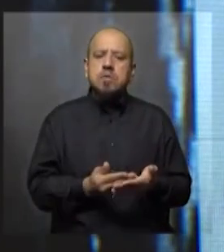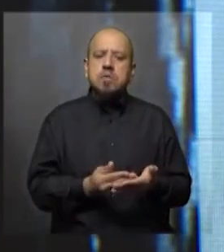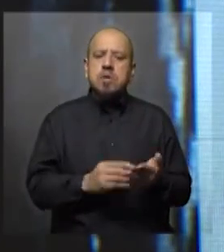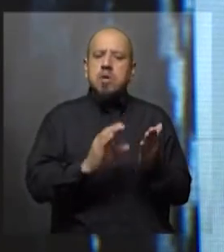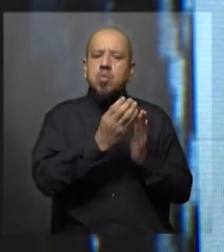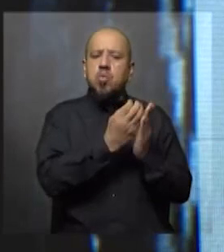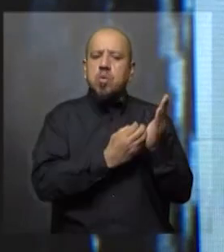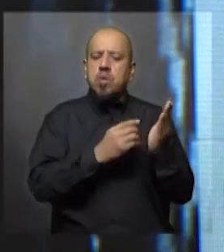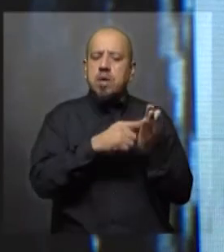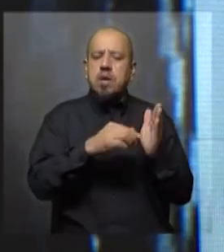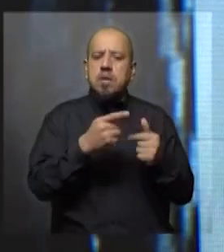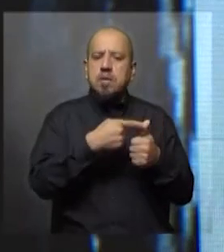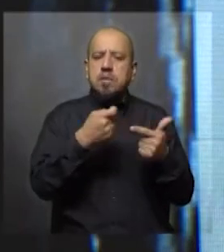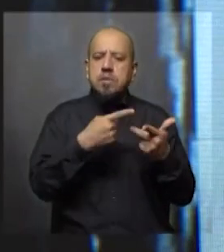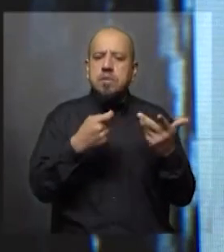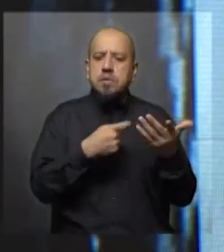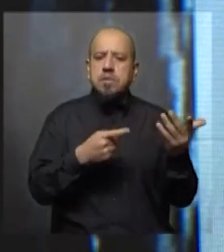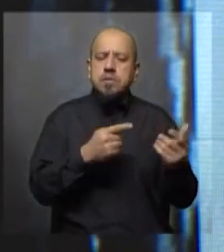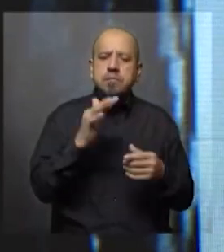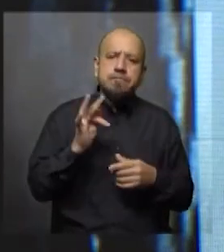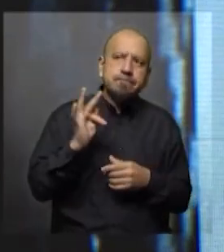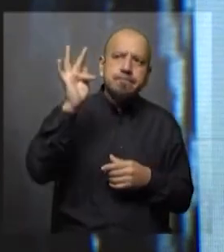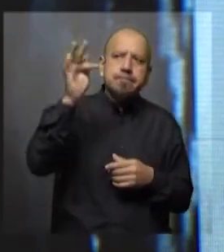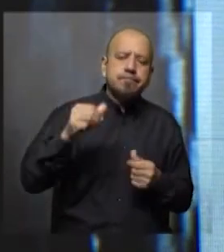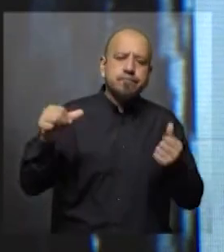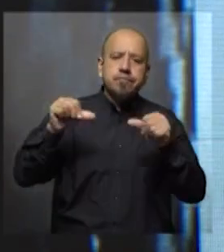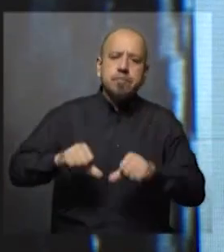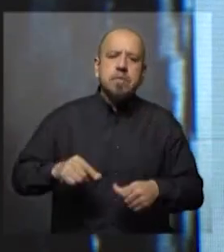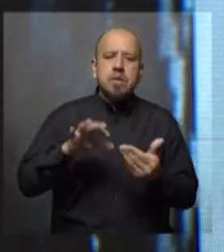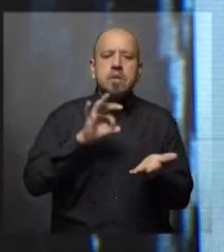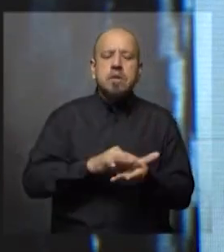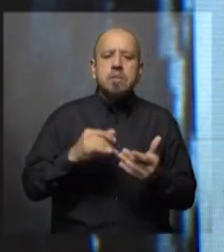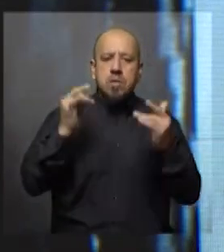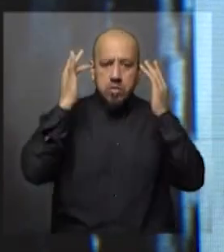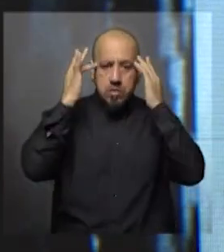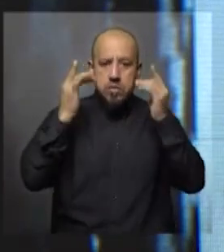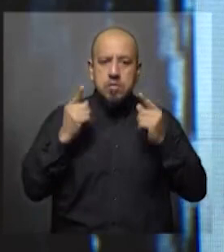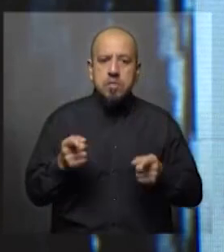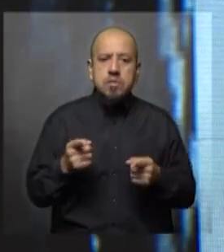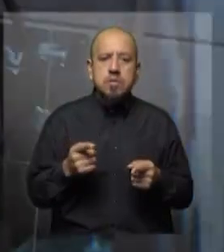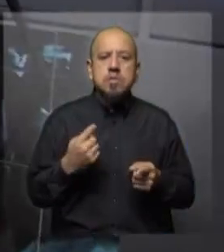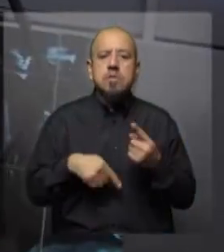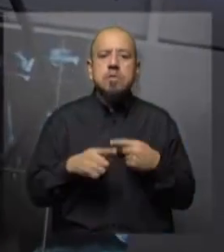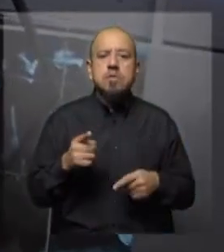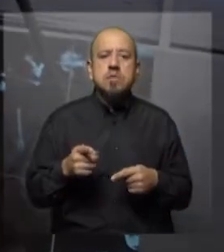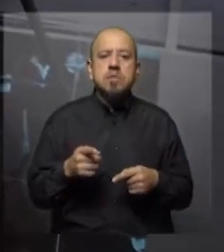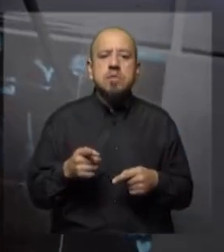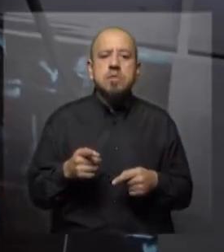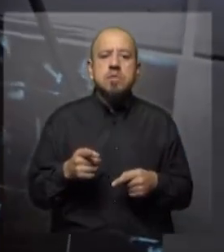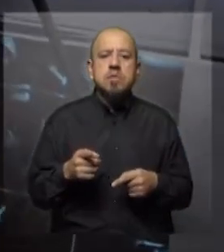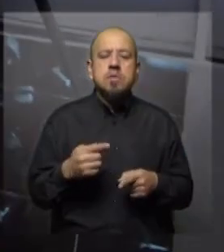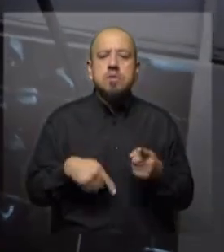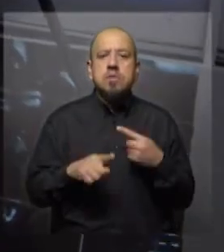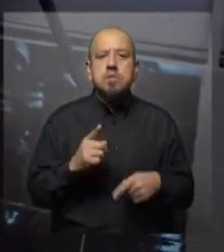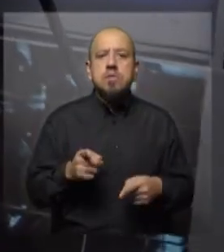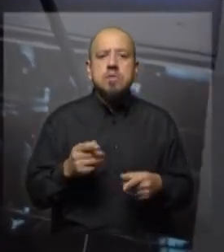la principal causante del fracaso de los estudiantes en el sistema educativo no con lo cual se sobredimensiona